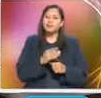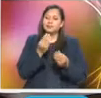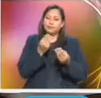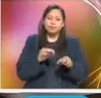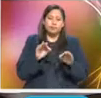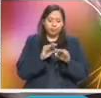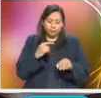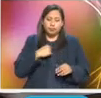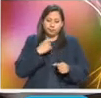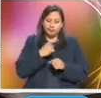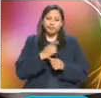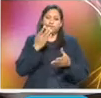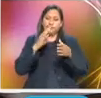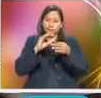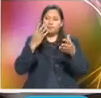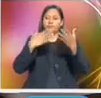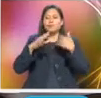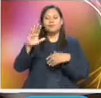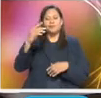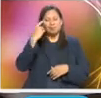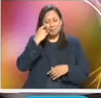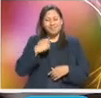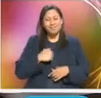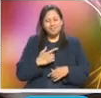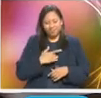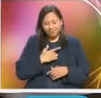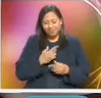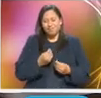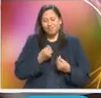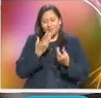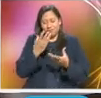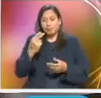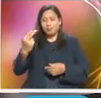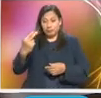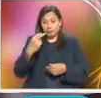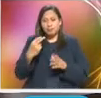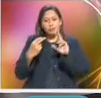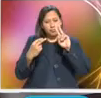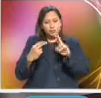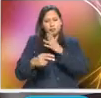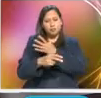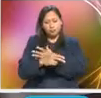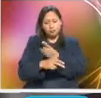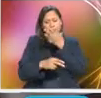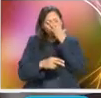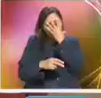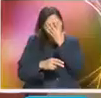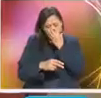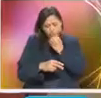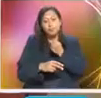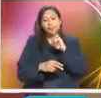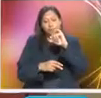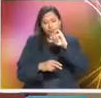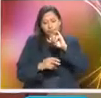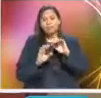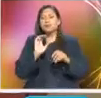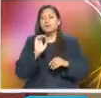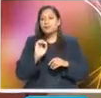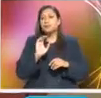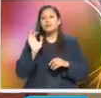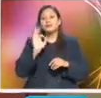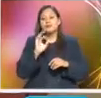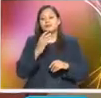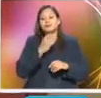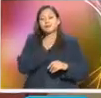nosotros también hablemos y les digamos cómo nos estamos sintiendo. Que ellos vean, ¿no?, que estamos tristes, ¿no?, o que